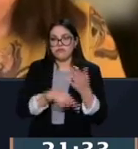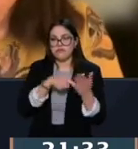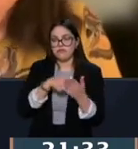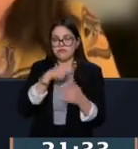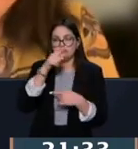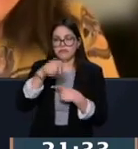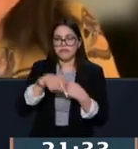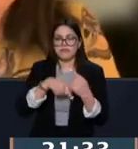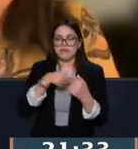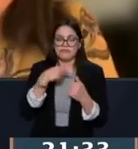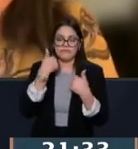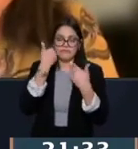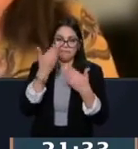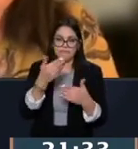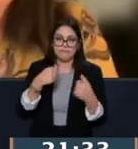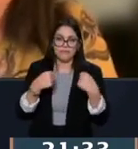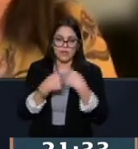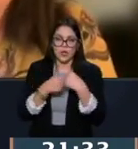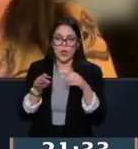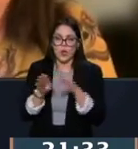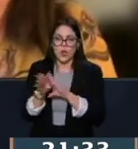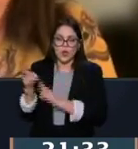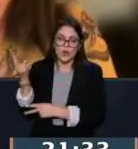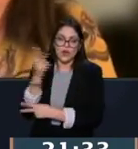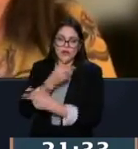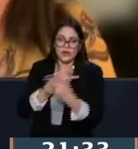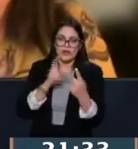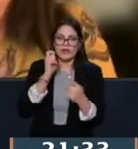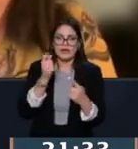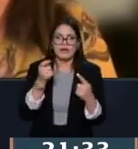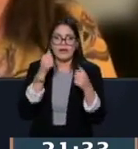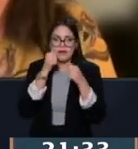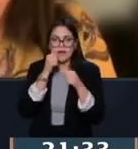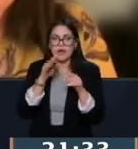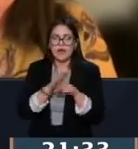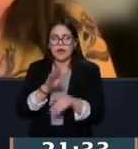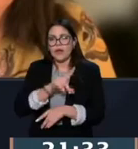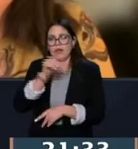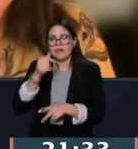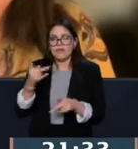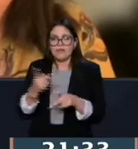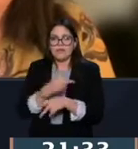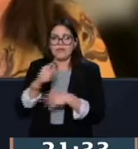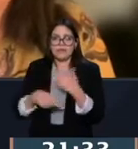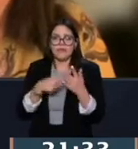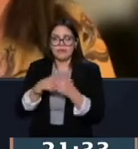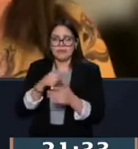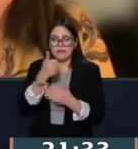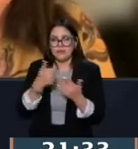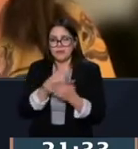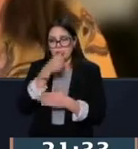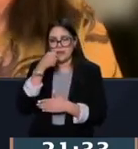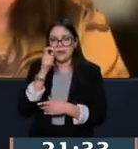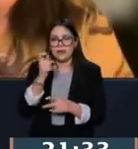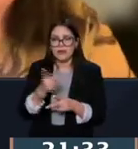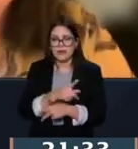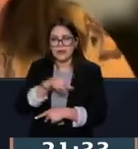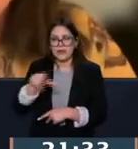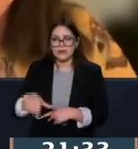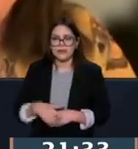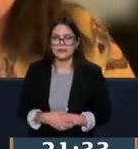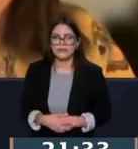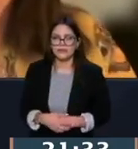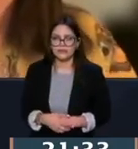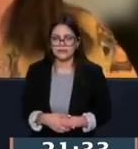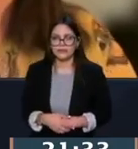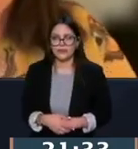¿Cómo se da la expectativa de cómo serán recibidos, sobre todo después de lo que pasó en esta estación de Ciudad Juárez? Pues mira, qué bueno